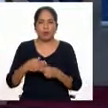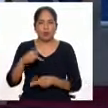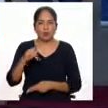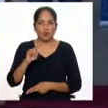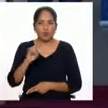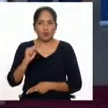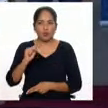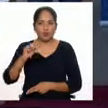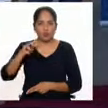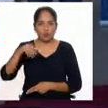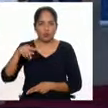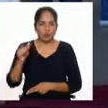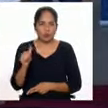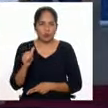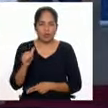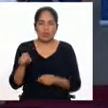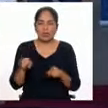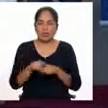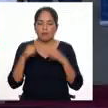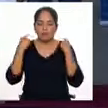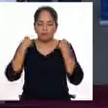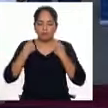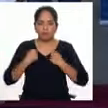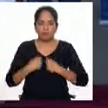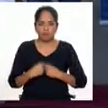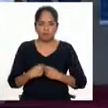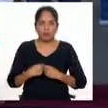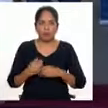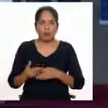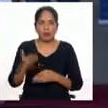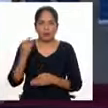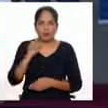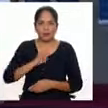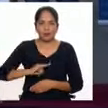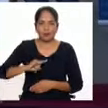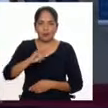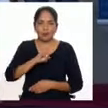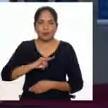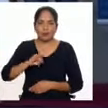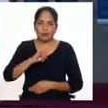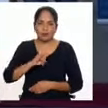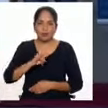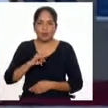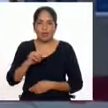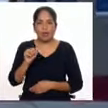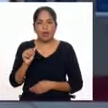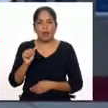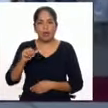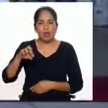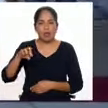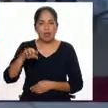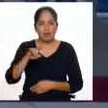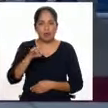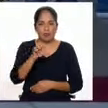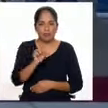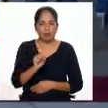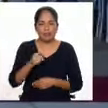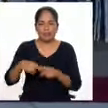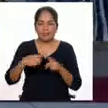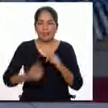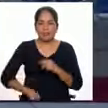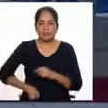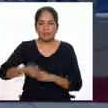le van a hacer la entrega un collar, collar que es utilizado por los apus o los jefes de las